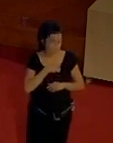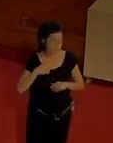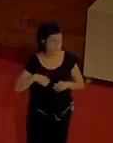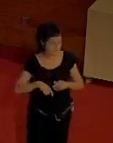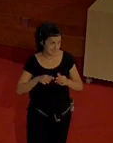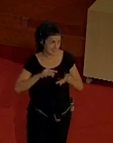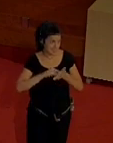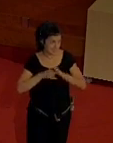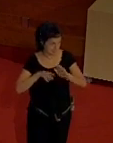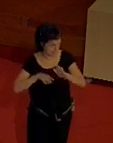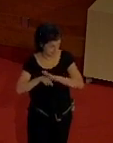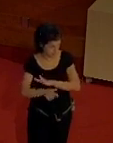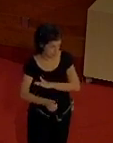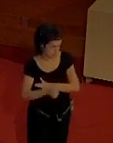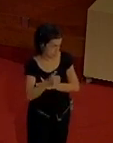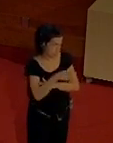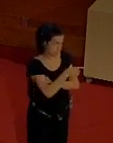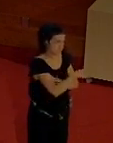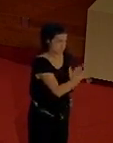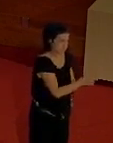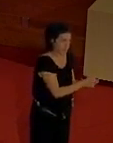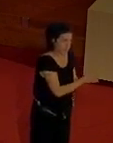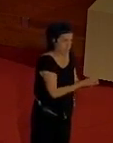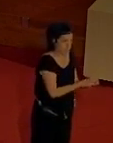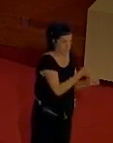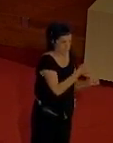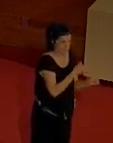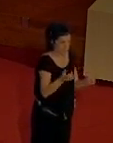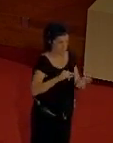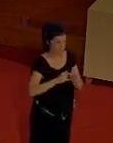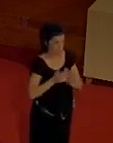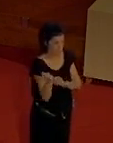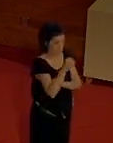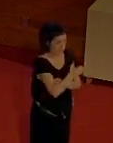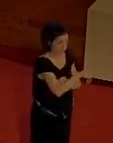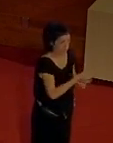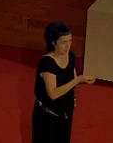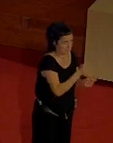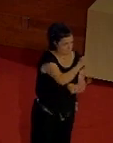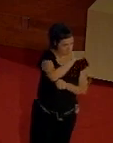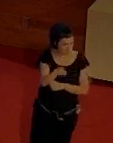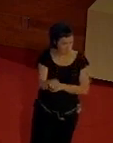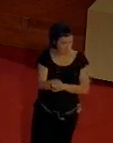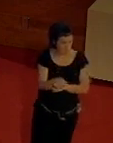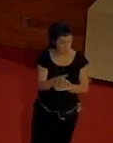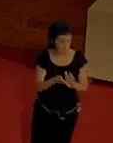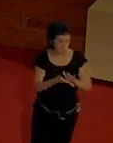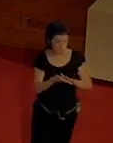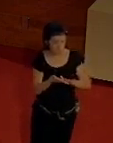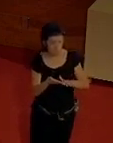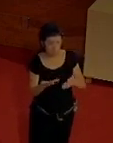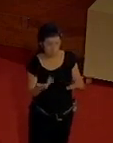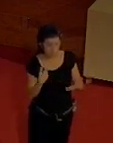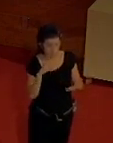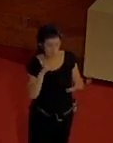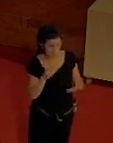en términos de tonelaje Total que los 350 de China pero estamos viendo la tendencia Hacia dónde va y la capacidad